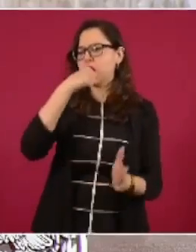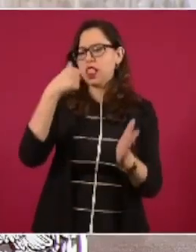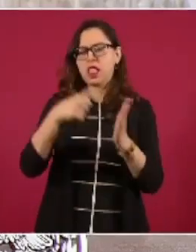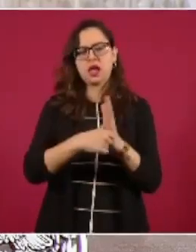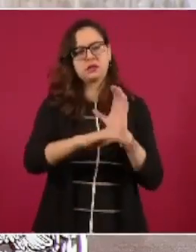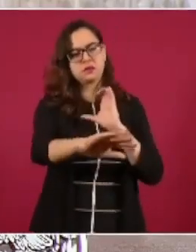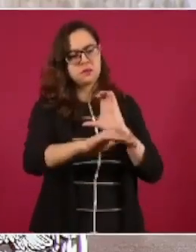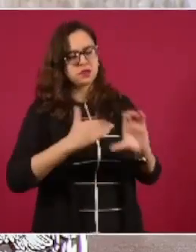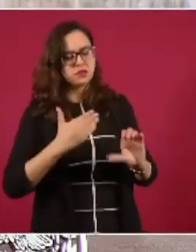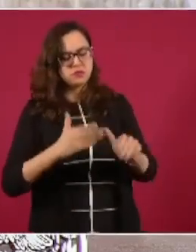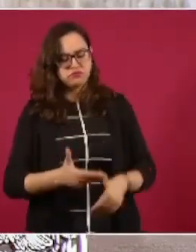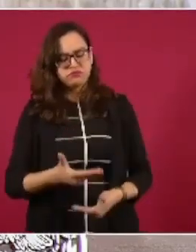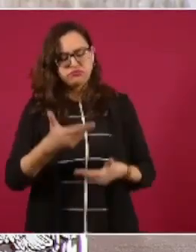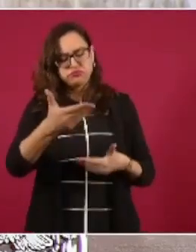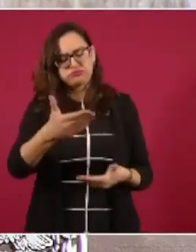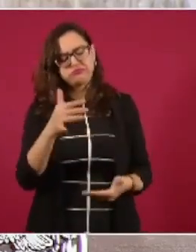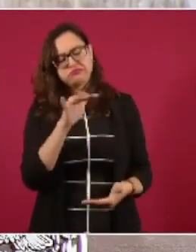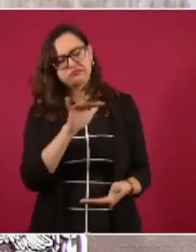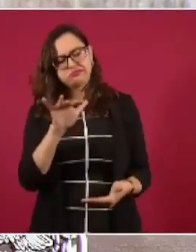con